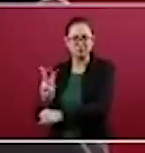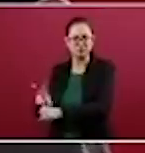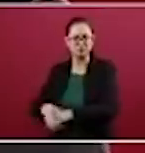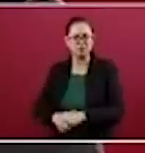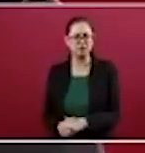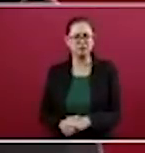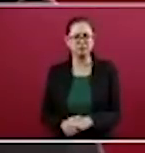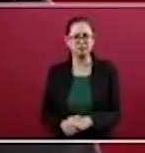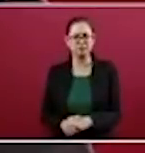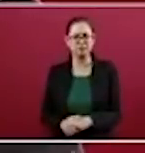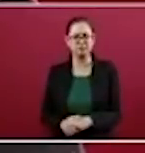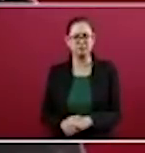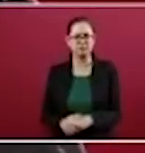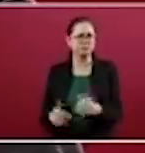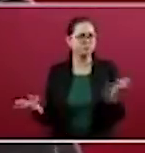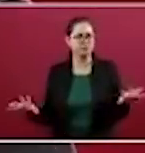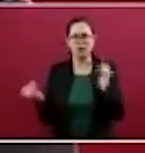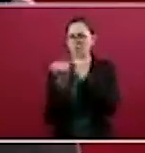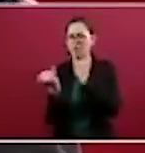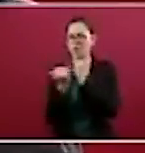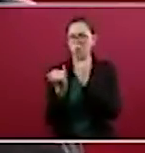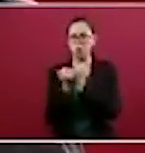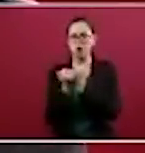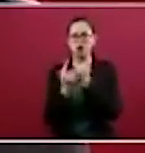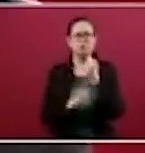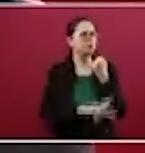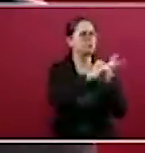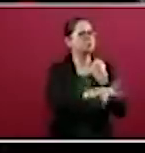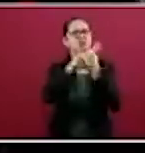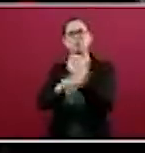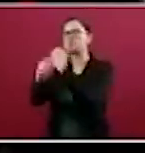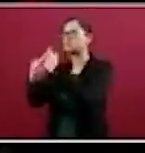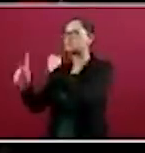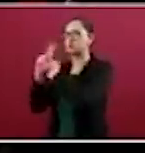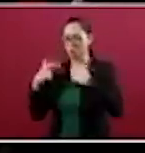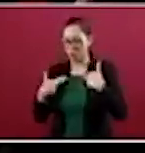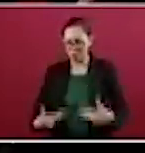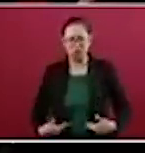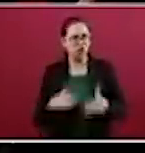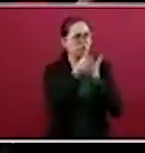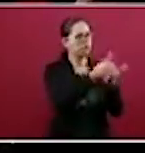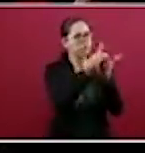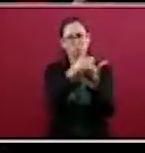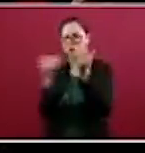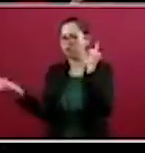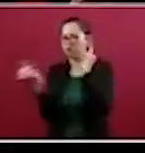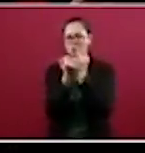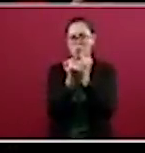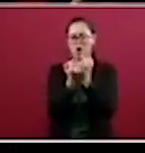como se tiene que dar ayuda humanitaria a todos los pueblos, a los pueblos pobres del